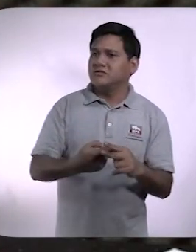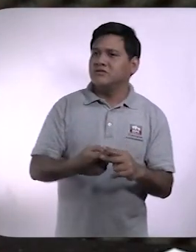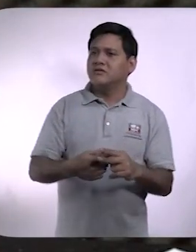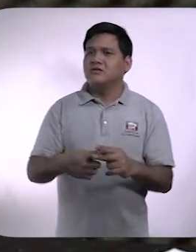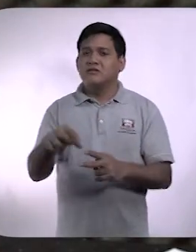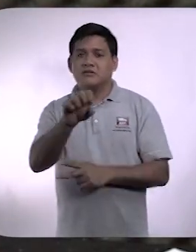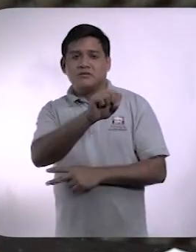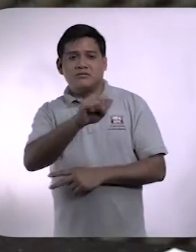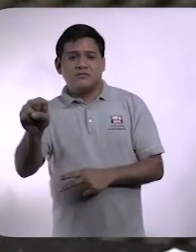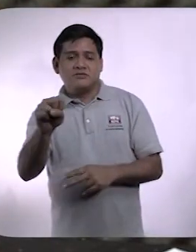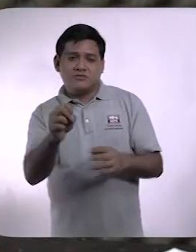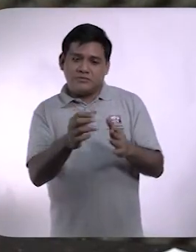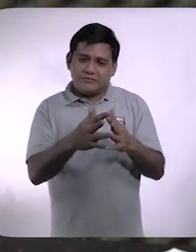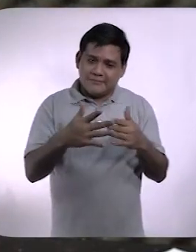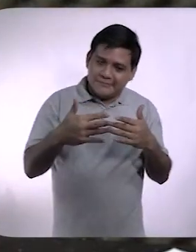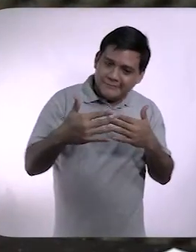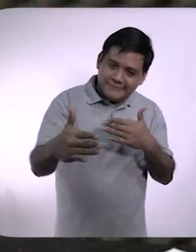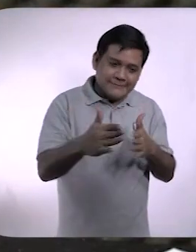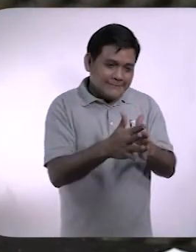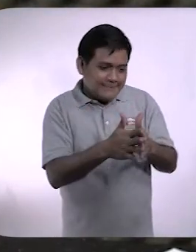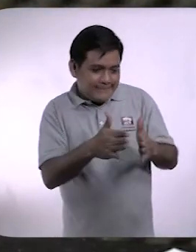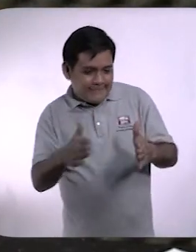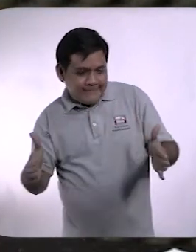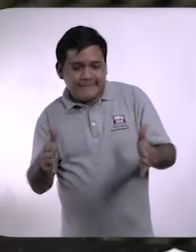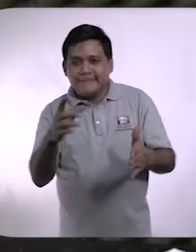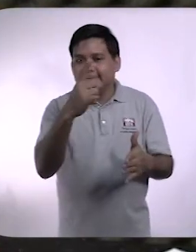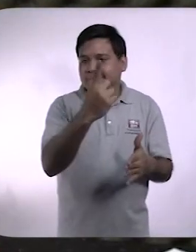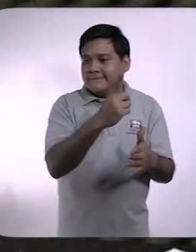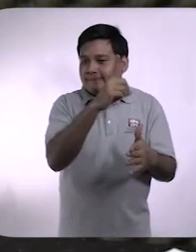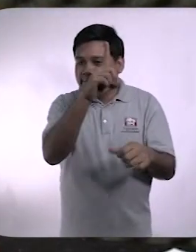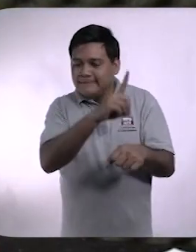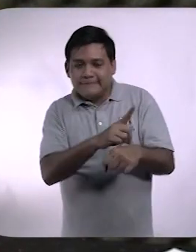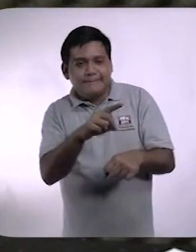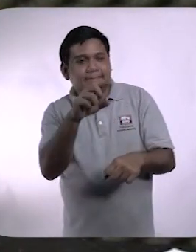sesión permanente para dar seguimiento a la jornada electoral.